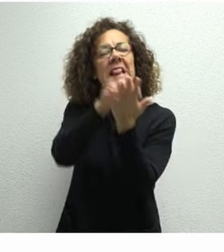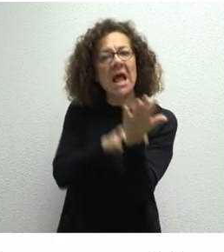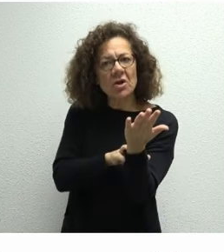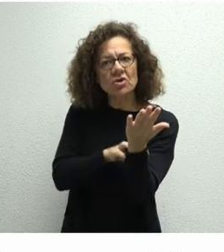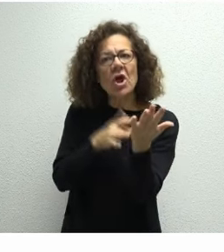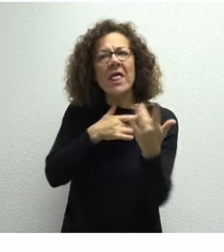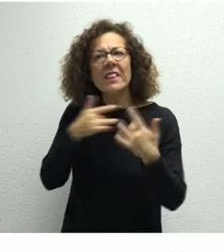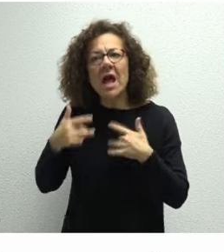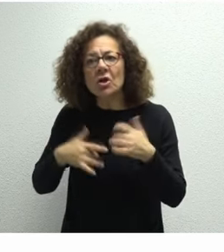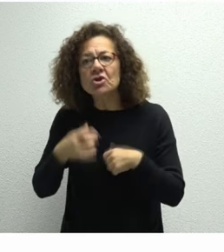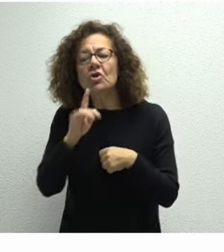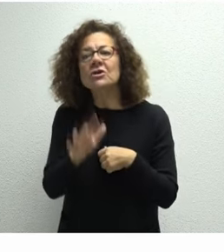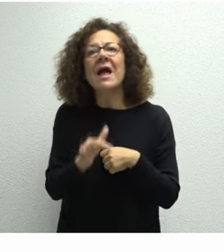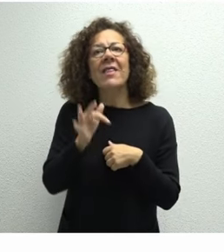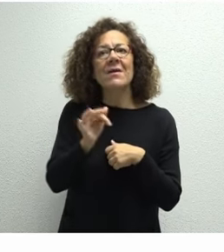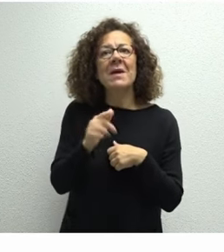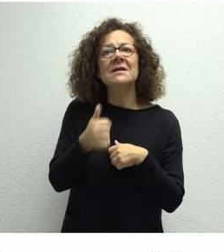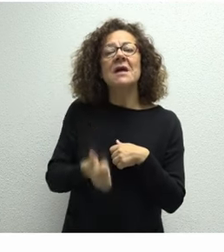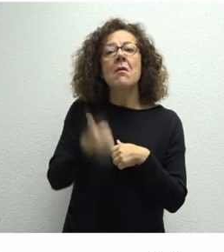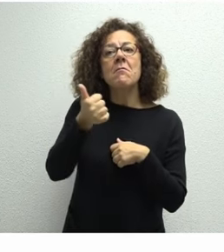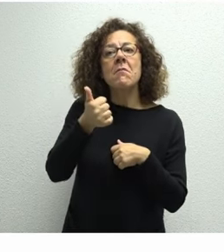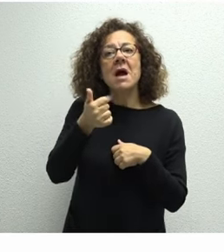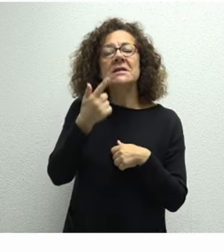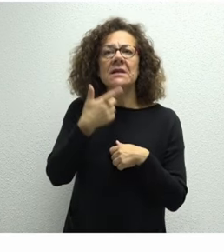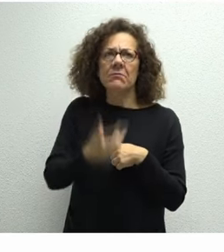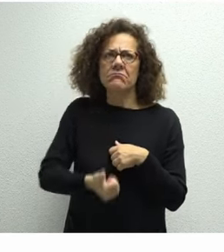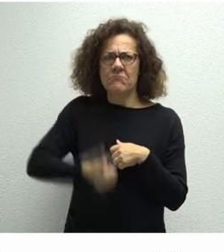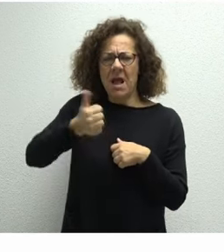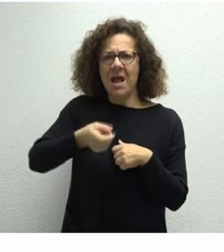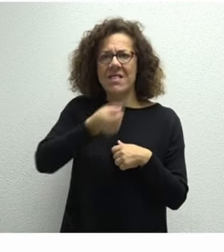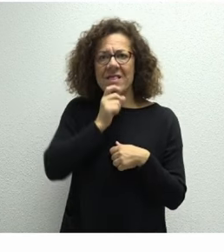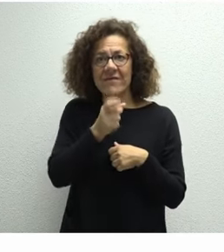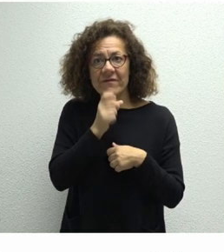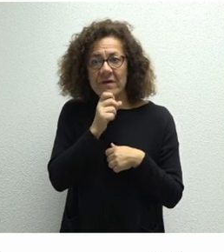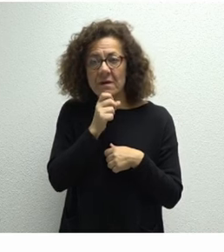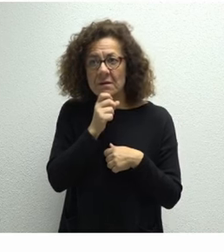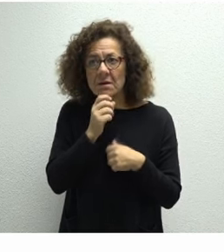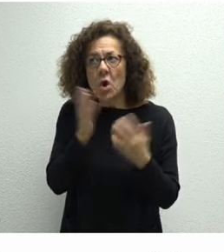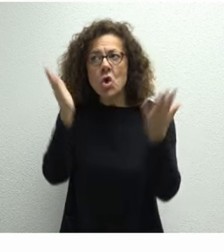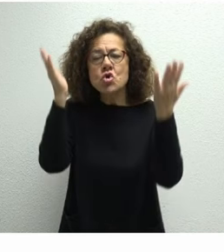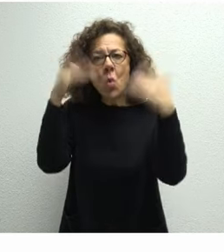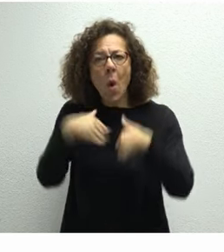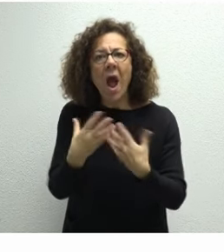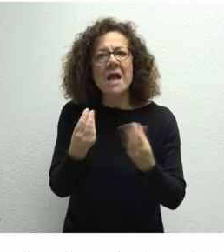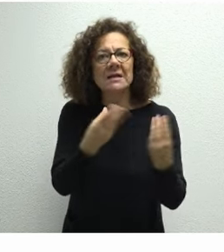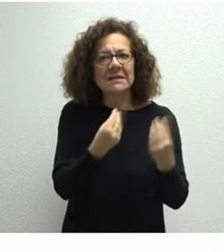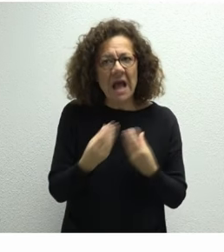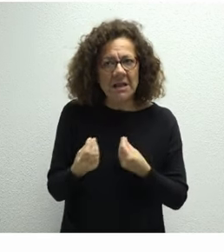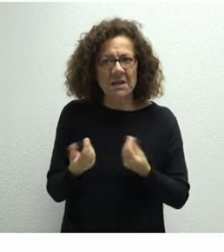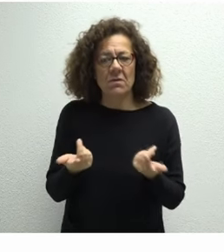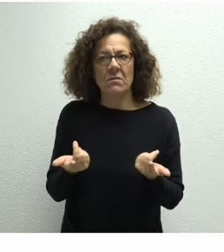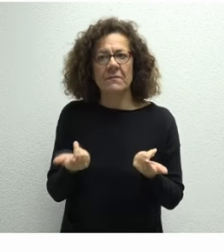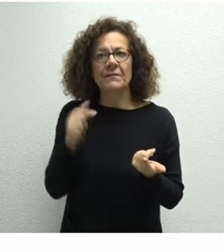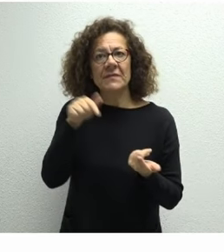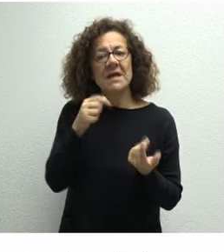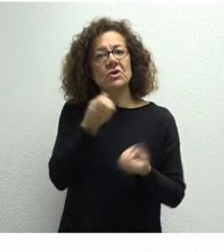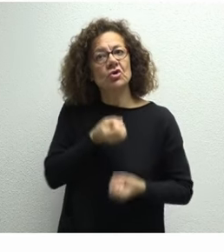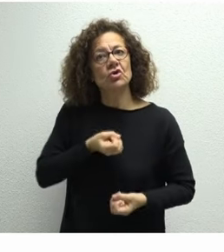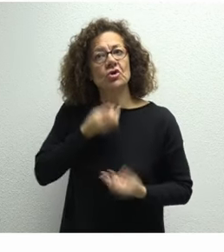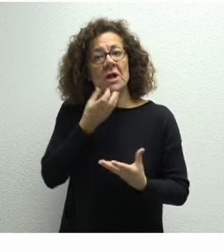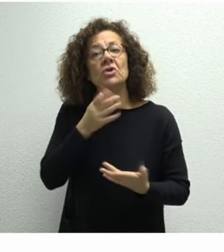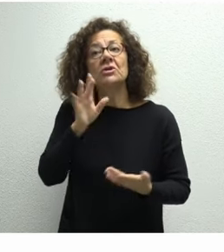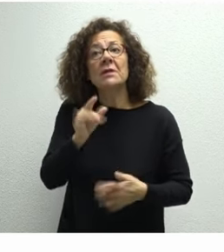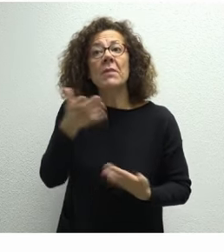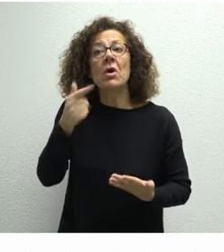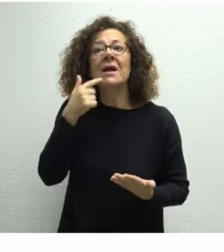diagnóstico sobre todo más en la elevada complejidad pues no no tenemos tanta disponibilidad de esos datos sí Pues bueno